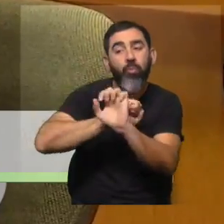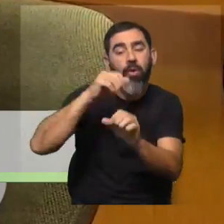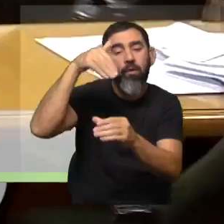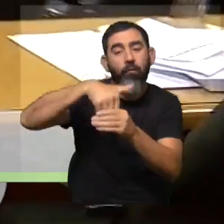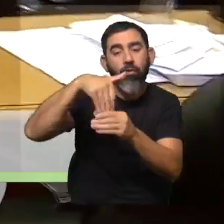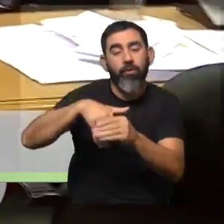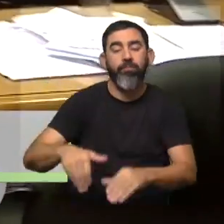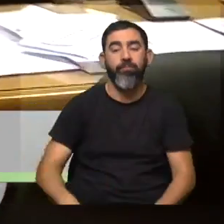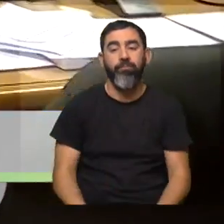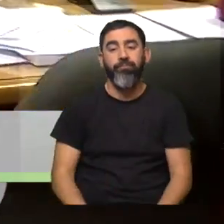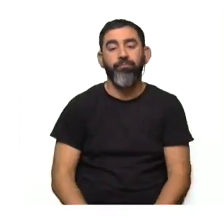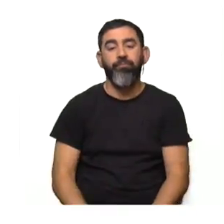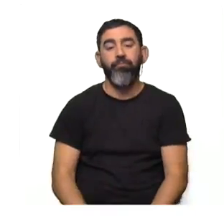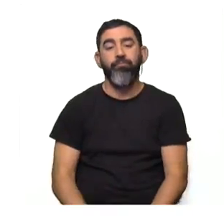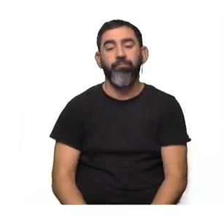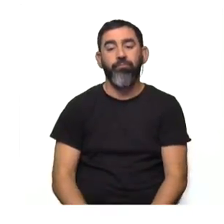apoyados